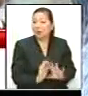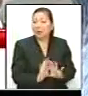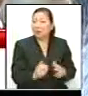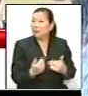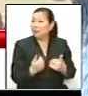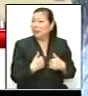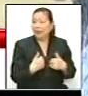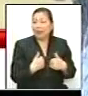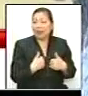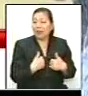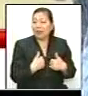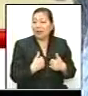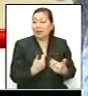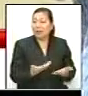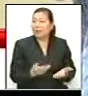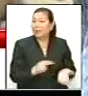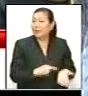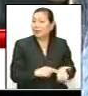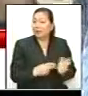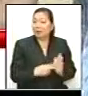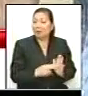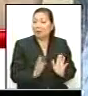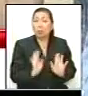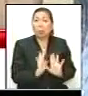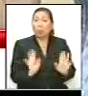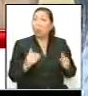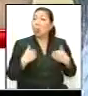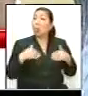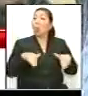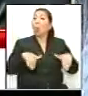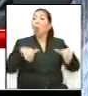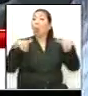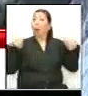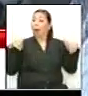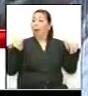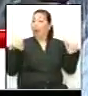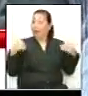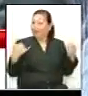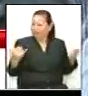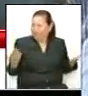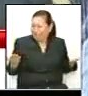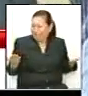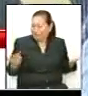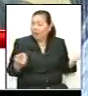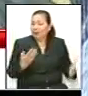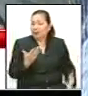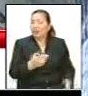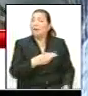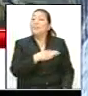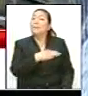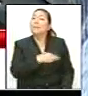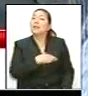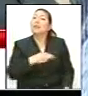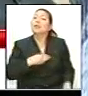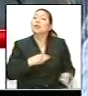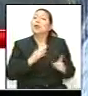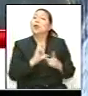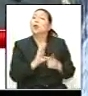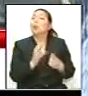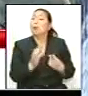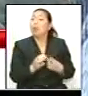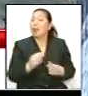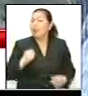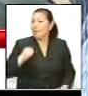tengo, significa que yo no he cometido nada. Ahora le voy a pedir al Ministerio de Cultura, a